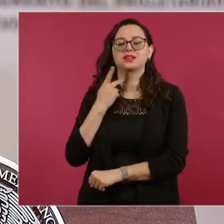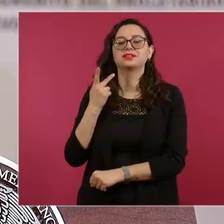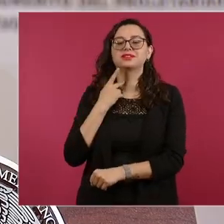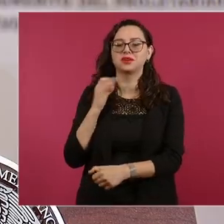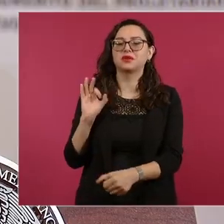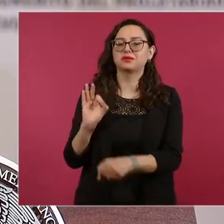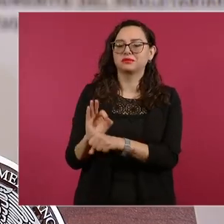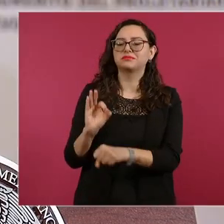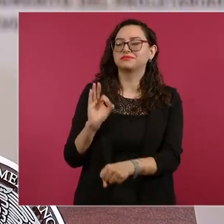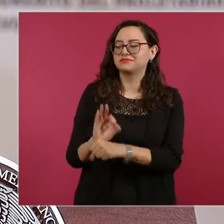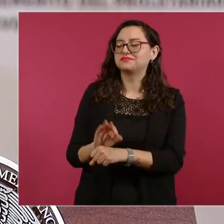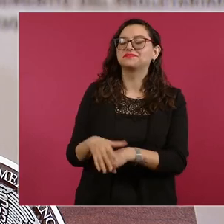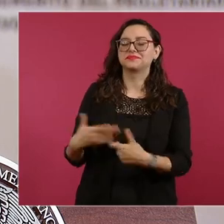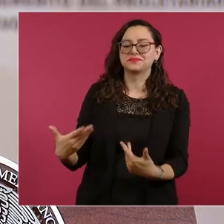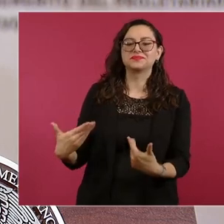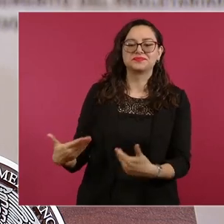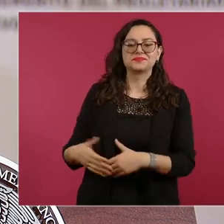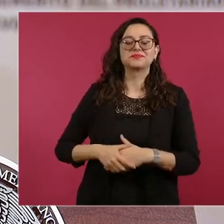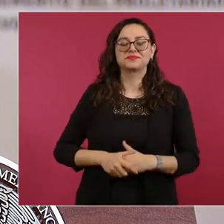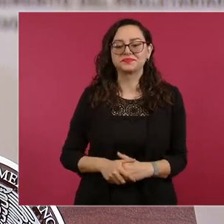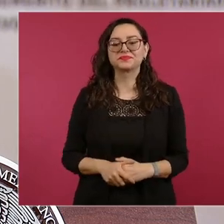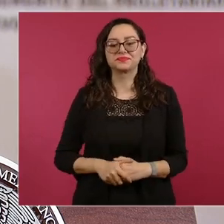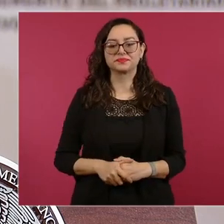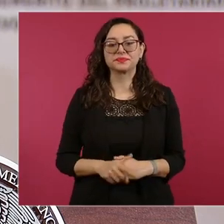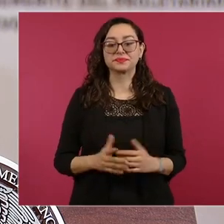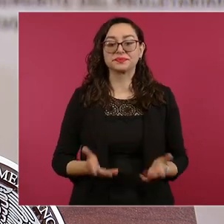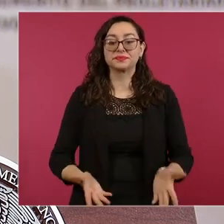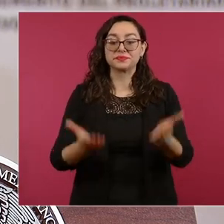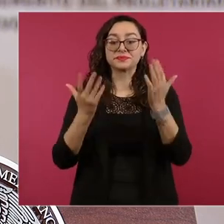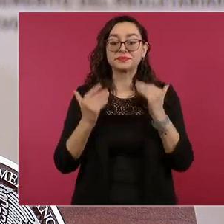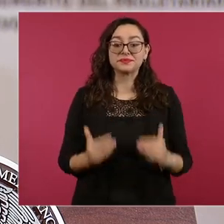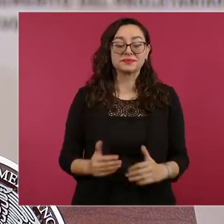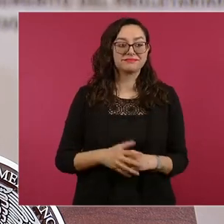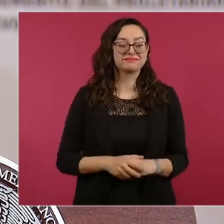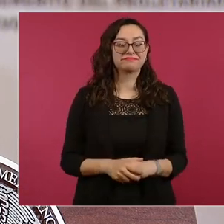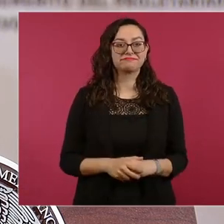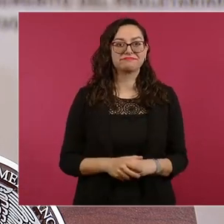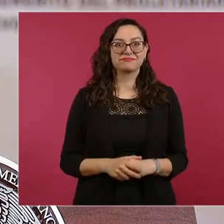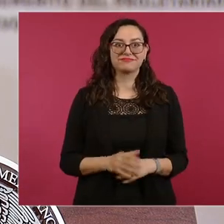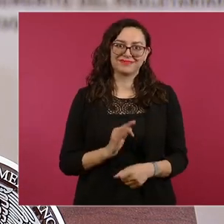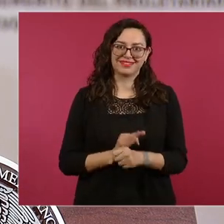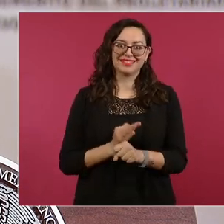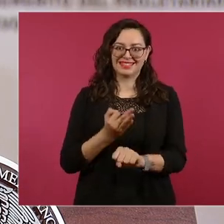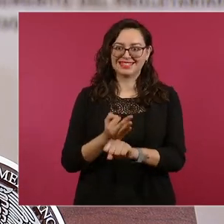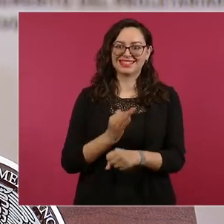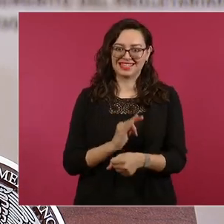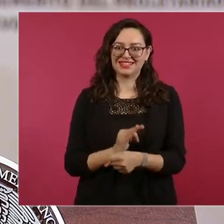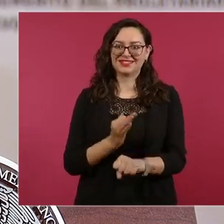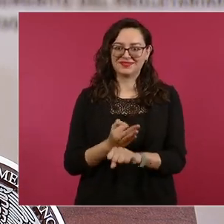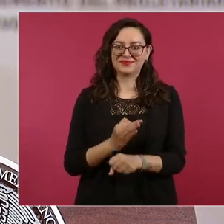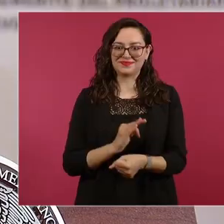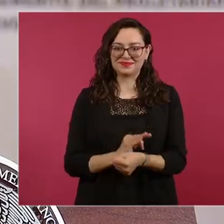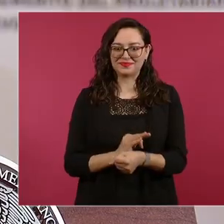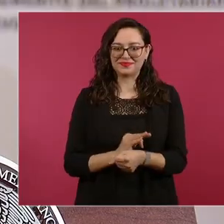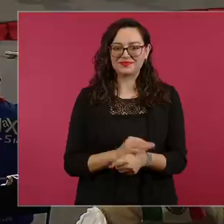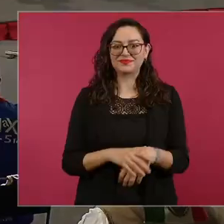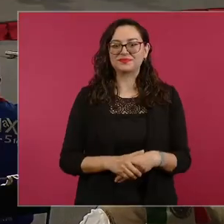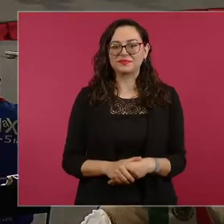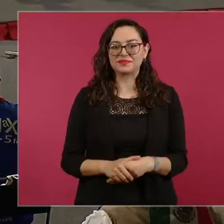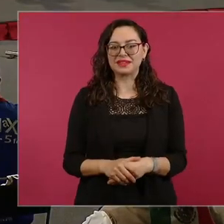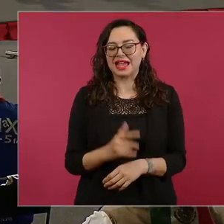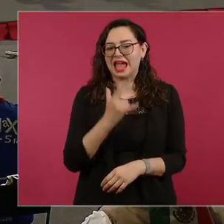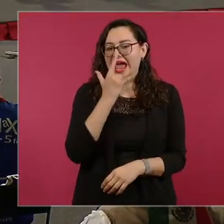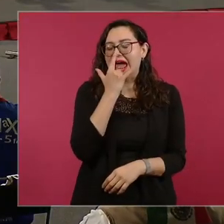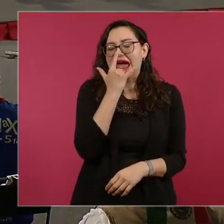en esta sección nunca faltábamos con una pieza de humor involuntario, vamos a presentarles el extraño caso de la